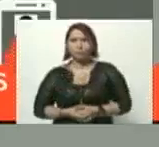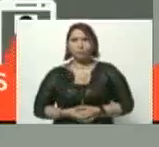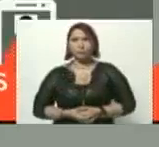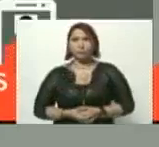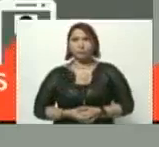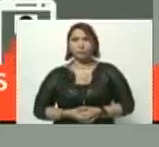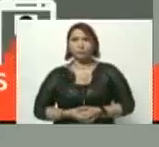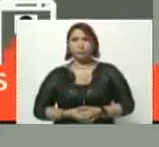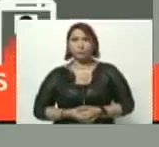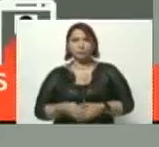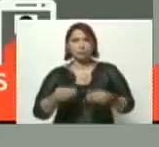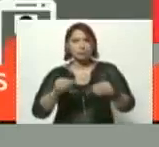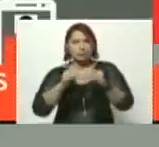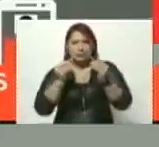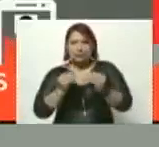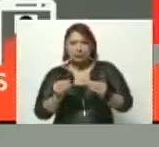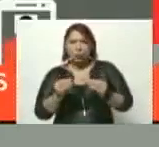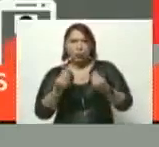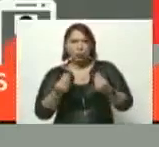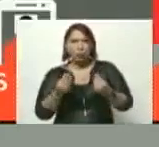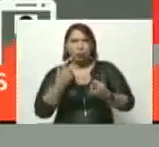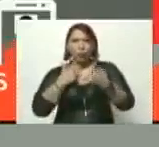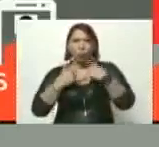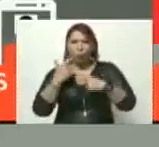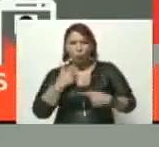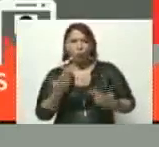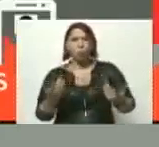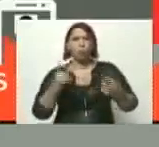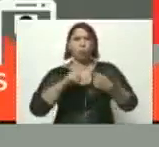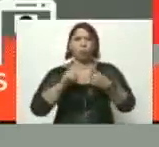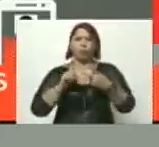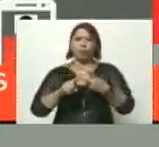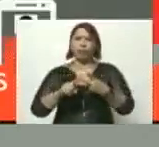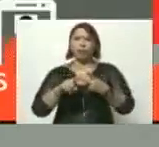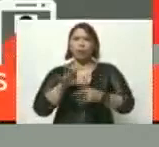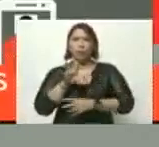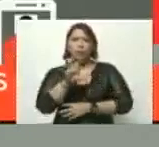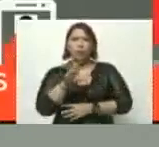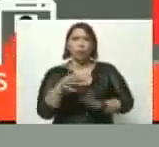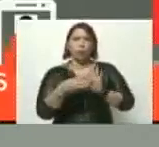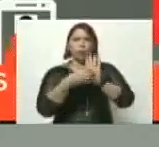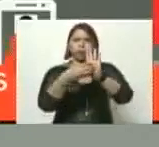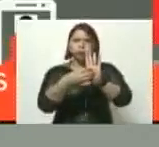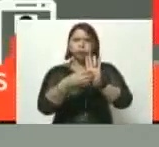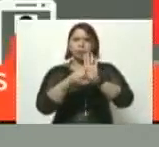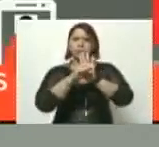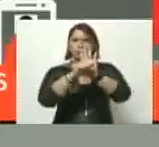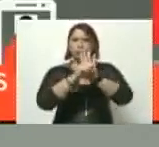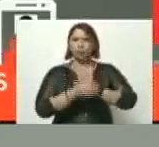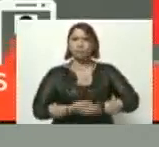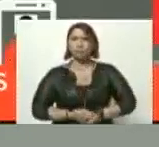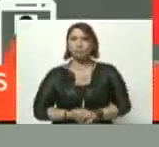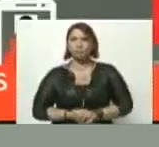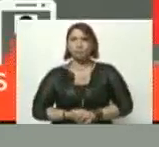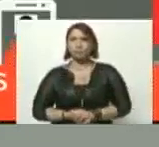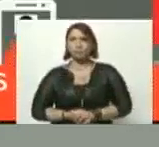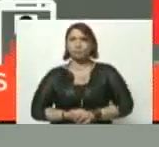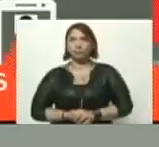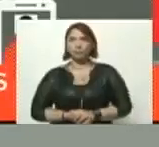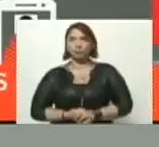la estética de sus colores, de sus logotipos, símbolos. De